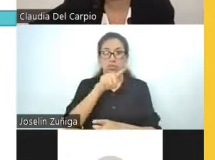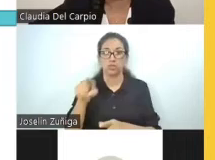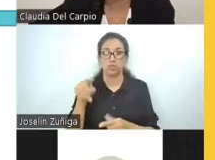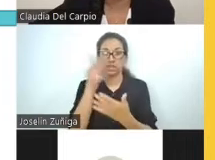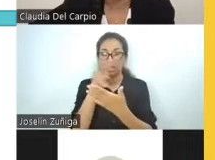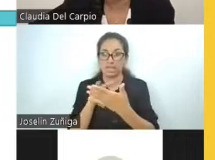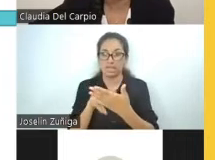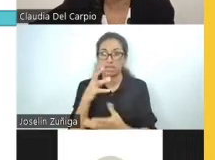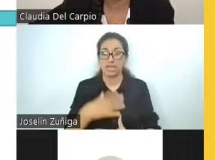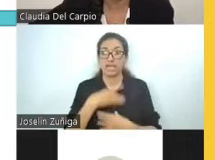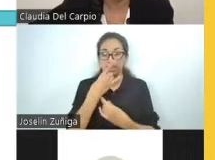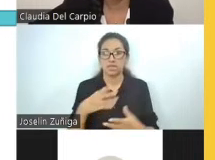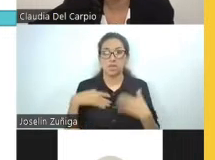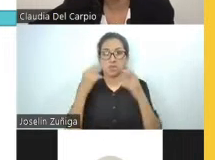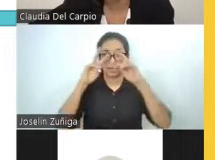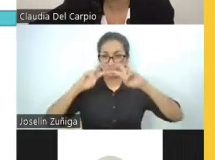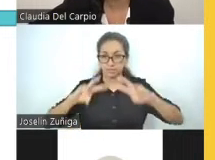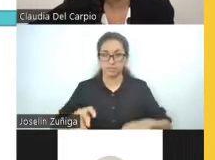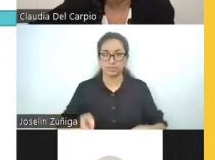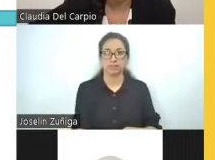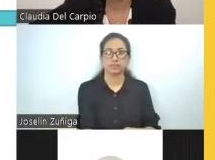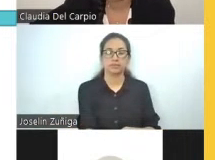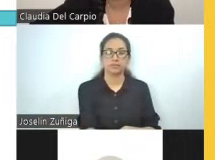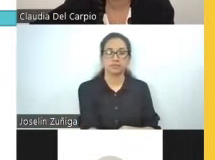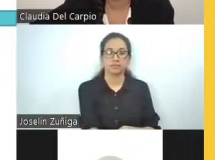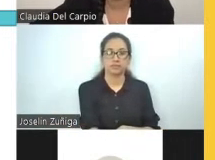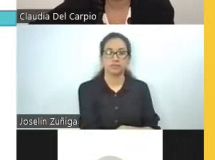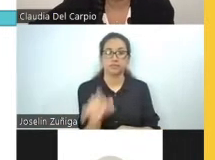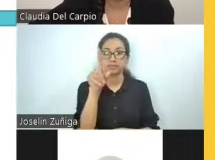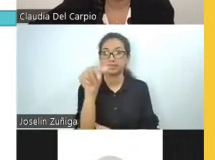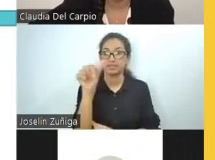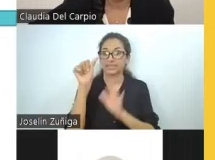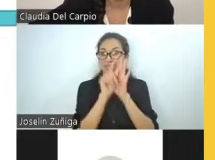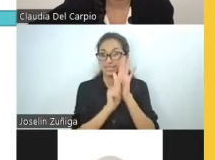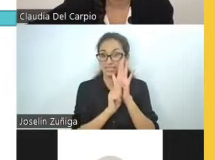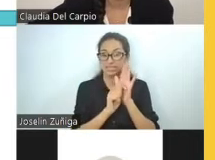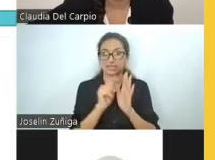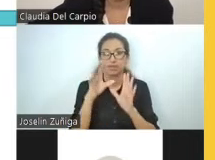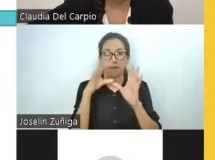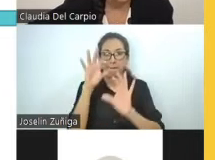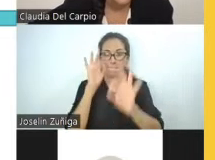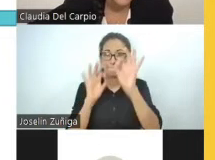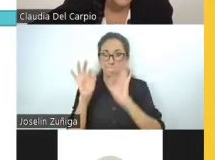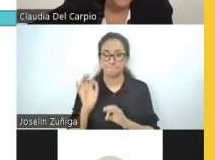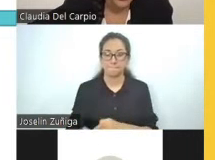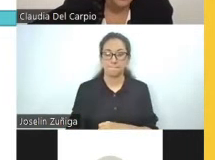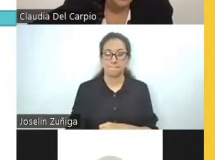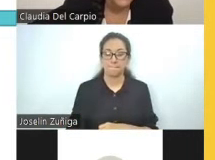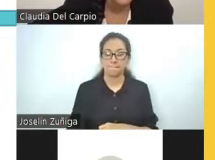le interese o le guste lo pueda revisar. De este artículo hemos sacado